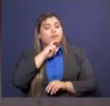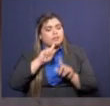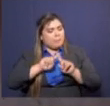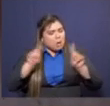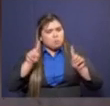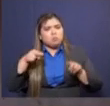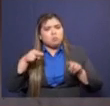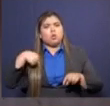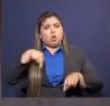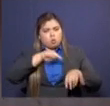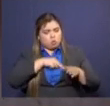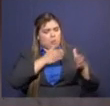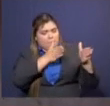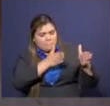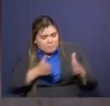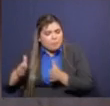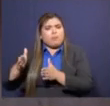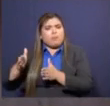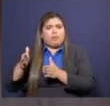pero estamos preparados.